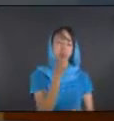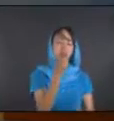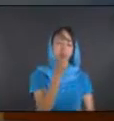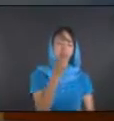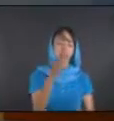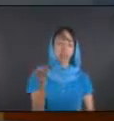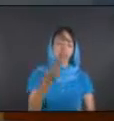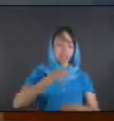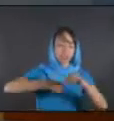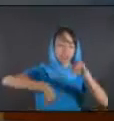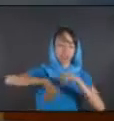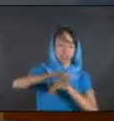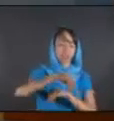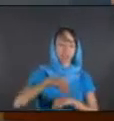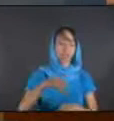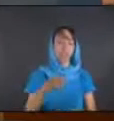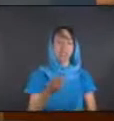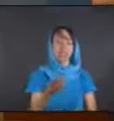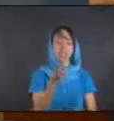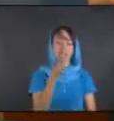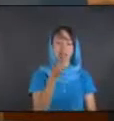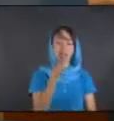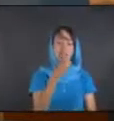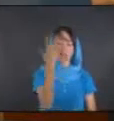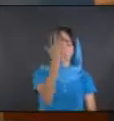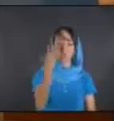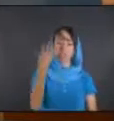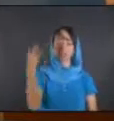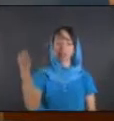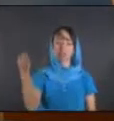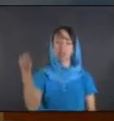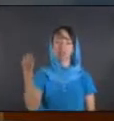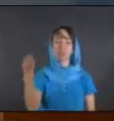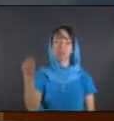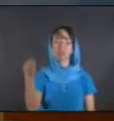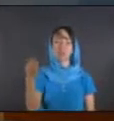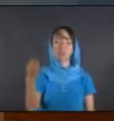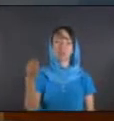el nombre de Jesús, contra nuestros padres,